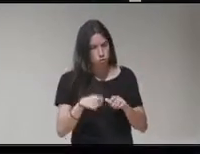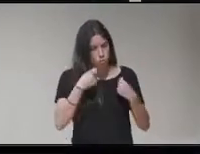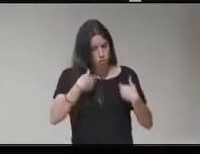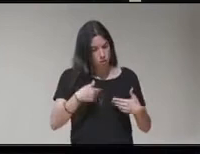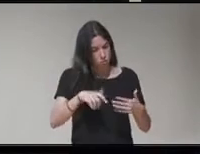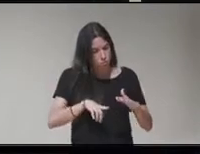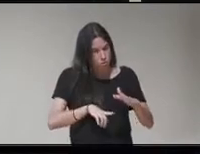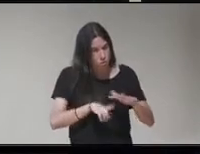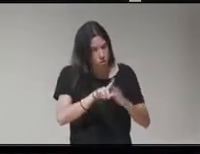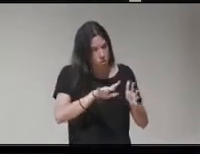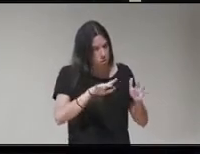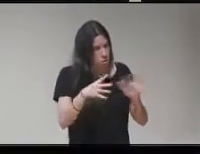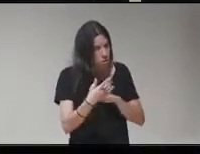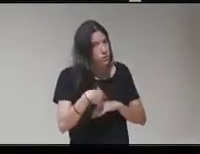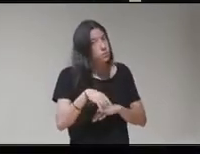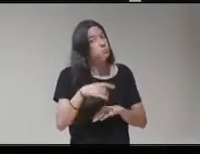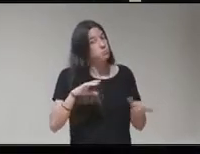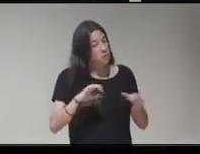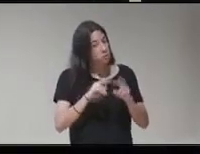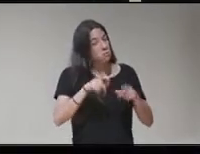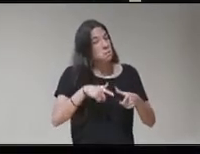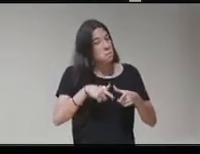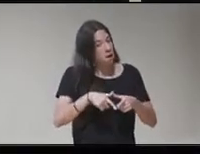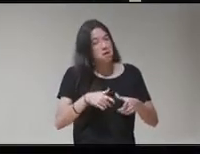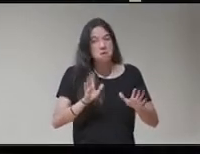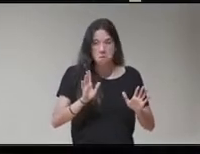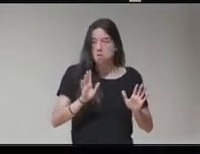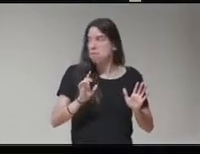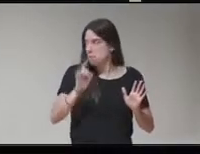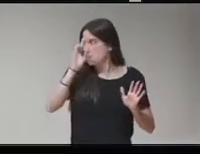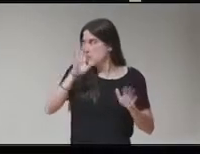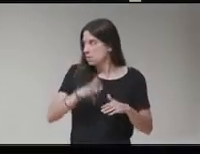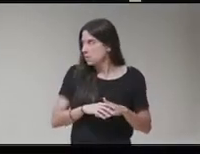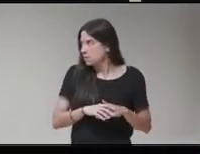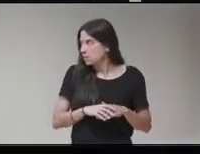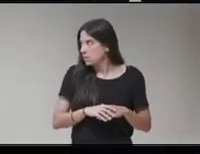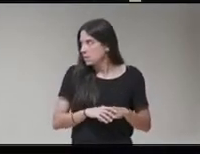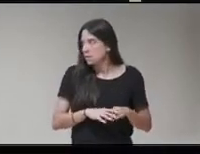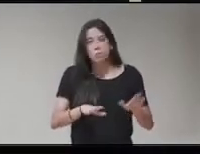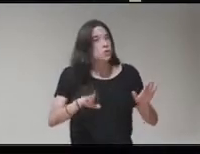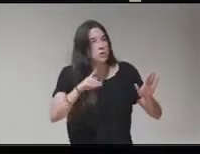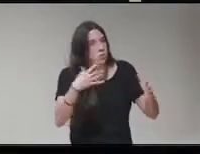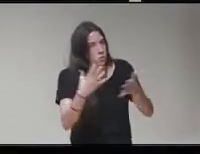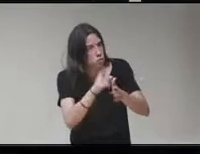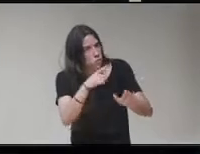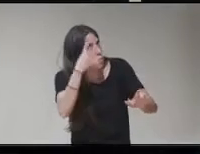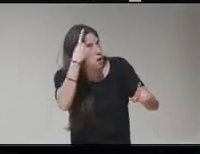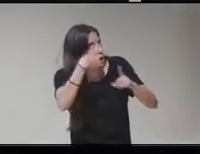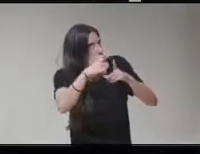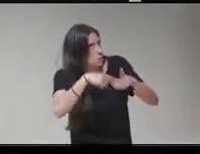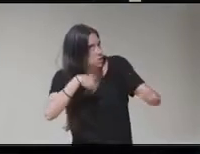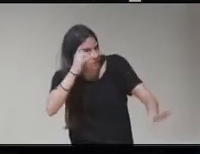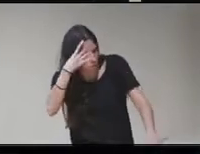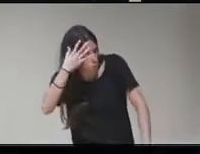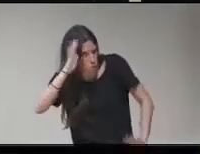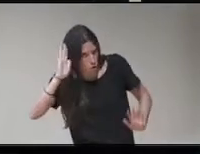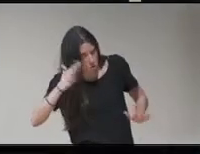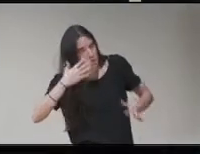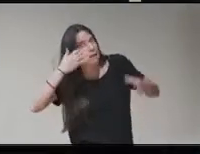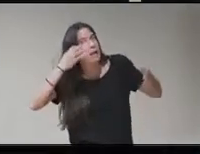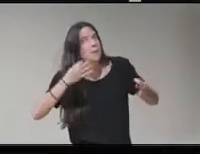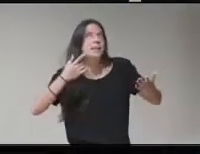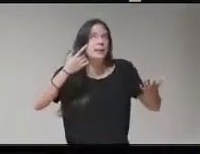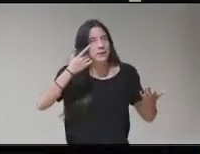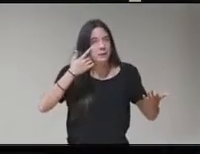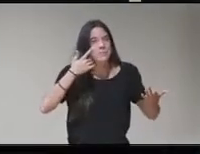con respecto a la vagina ácida y tal. Bueno, a ver, todo eso es una cosa que se me ocurrió a mí, ¿eh? No tiene, o sea, tiene